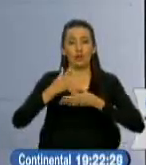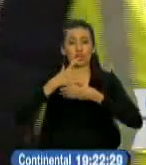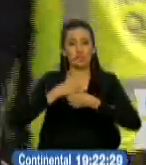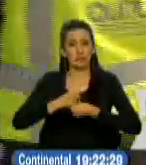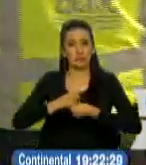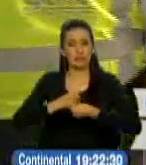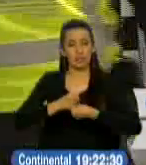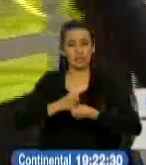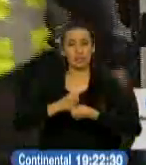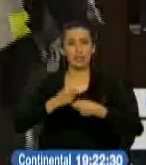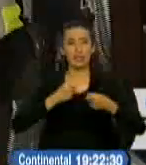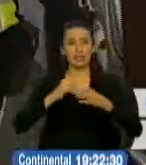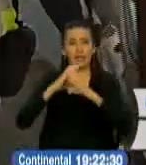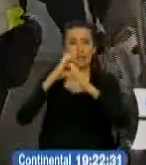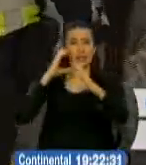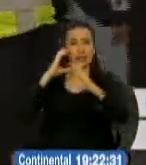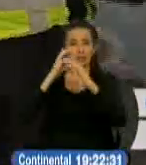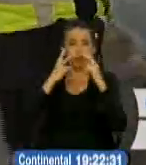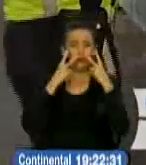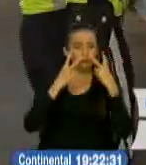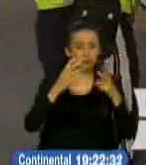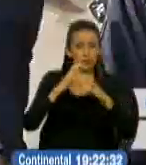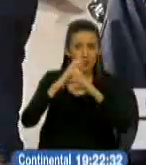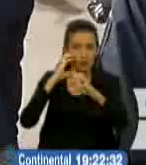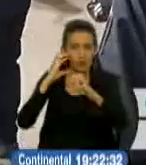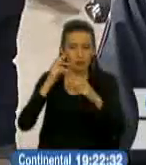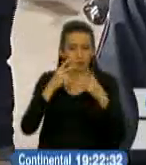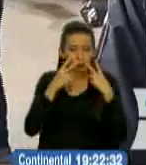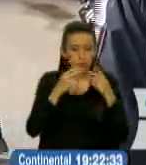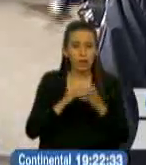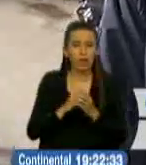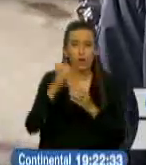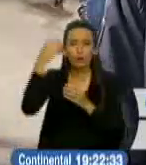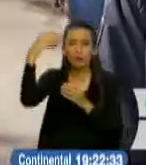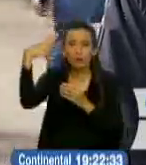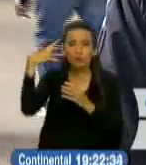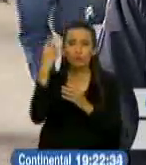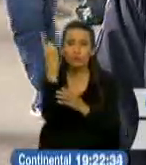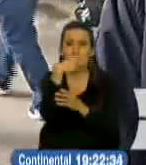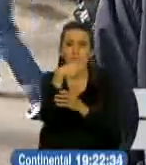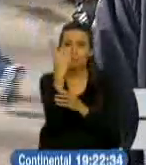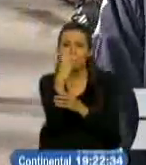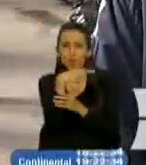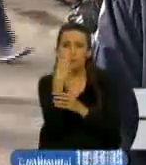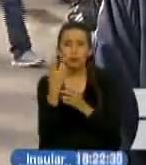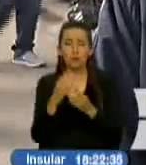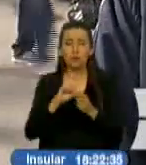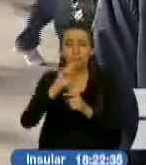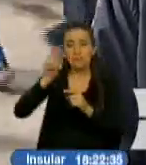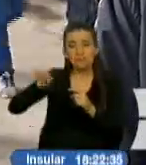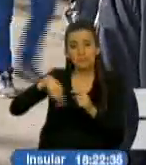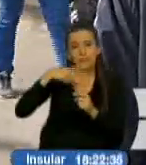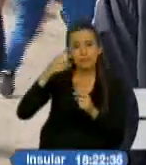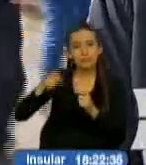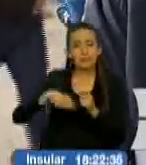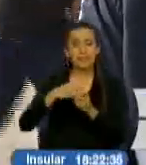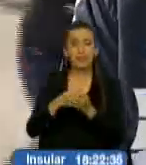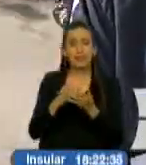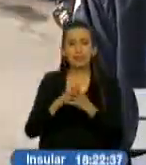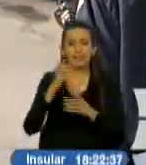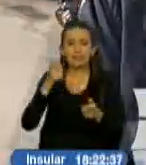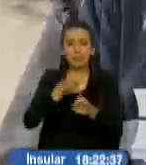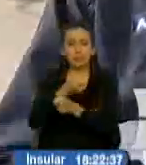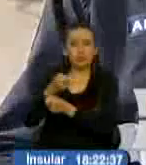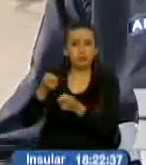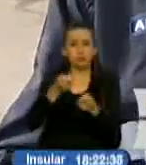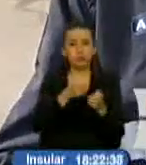el control de las unidades de transporte y al mismo conductor. Luces, plumas, parabrisas, neumáticos, extintores,